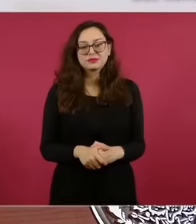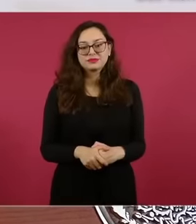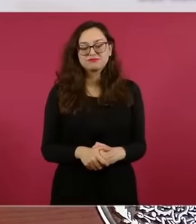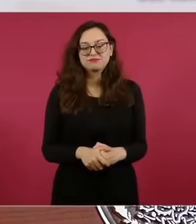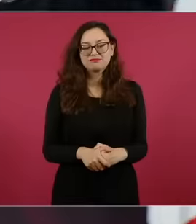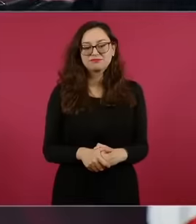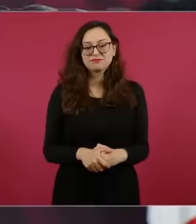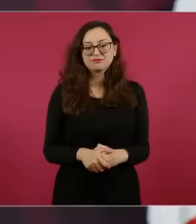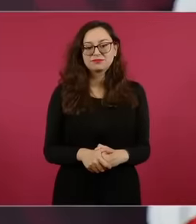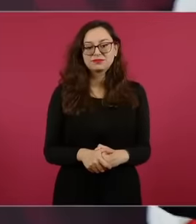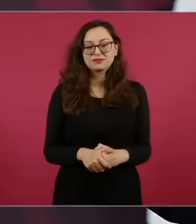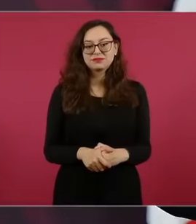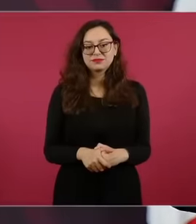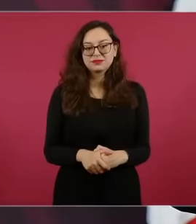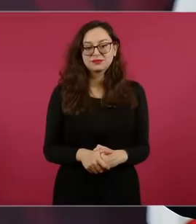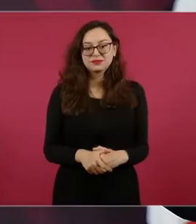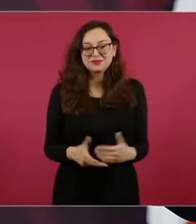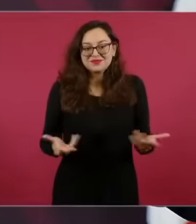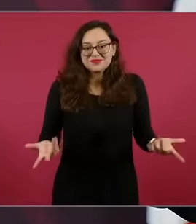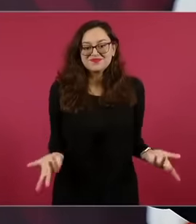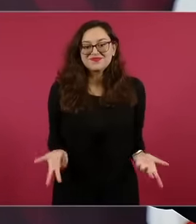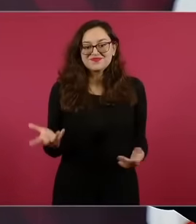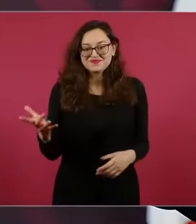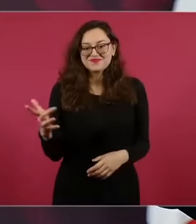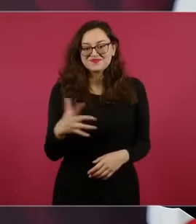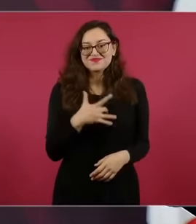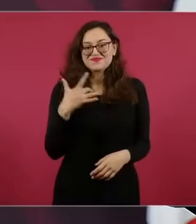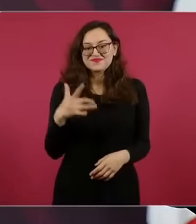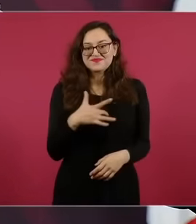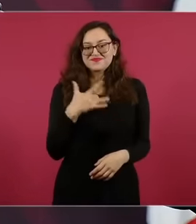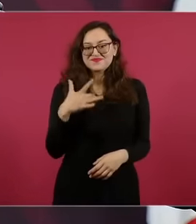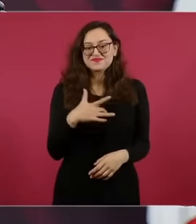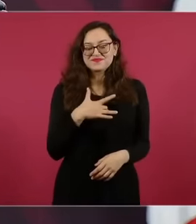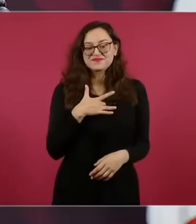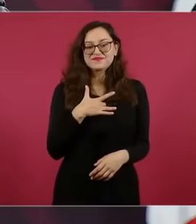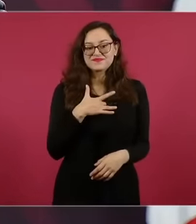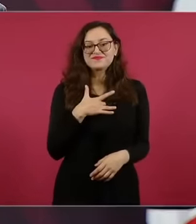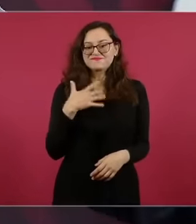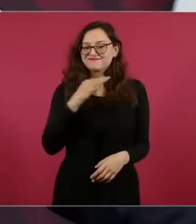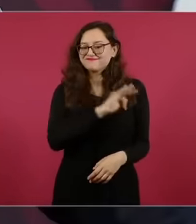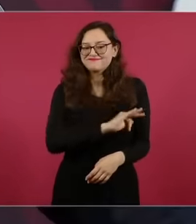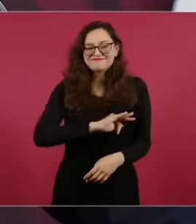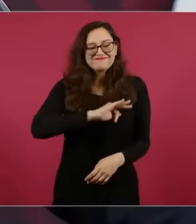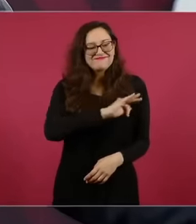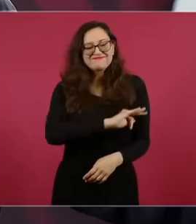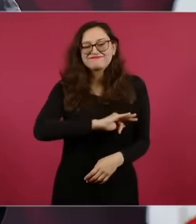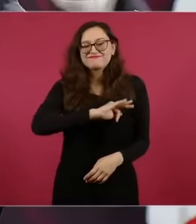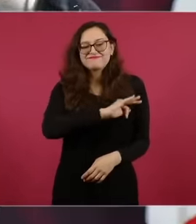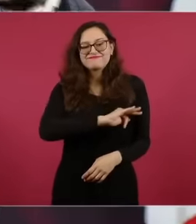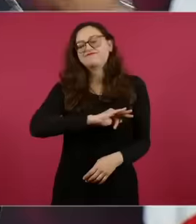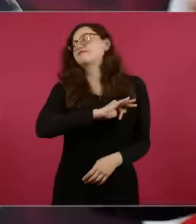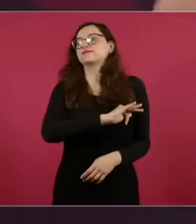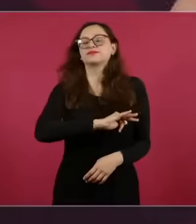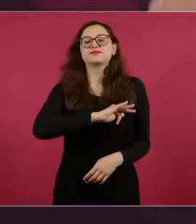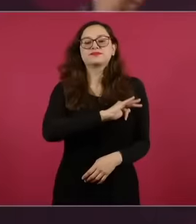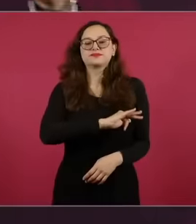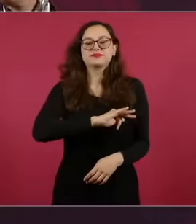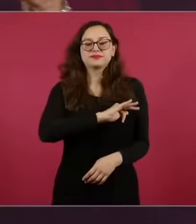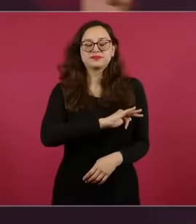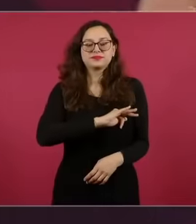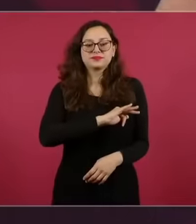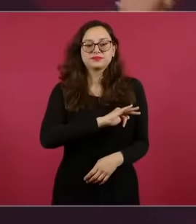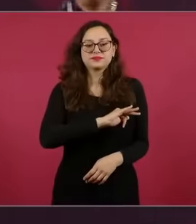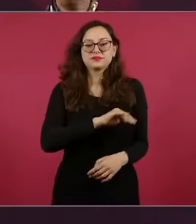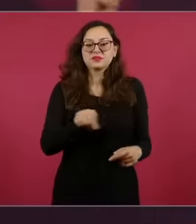no, fíjense cómo me siento de feliz que